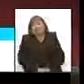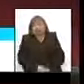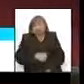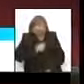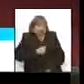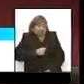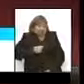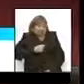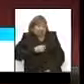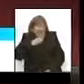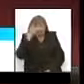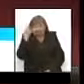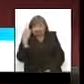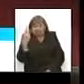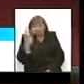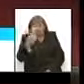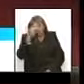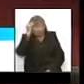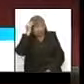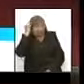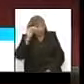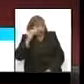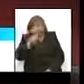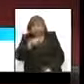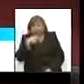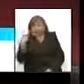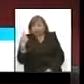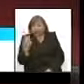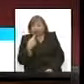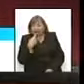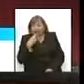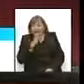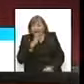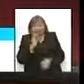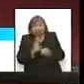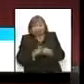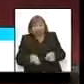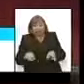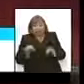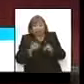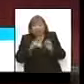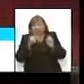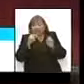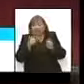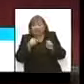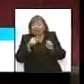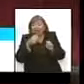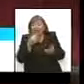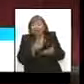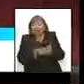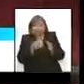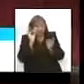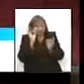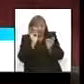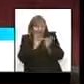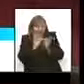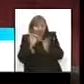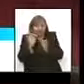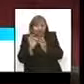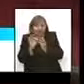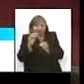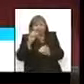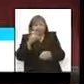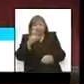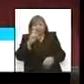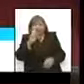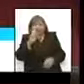Lamentablemente no he escuchado una sola opinión en todo este debate sobre este punto, como si no fuera el más importante. Aquí estamos yendo a perfeccionar el régimen neoliberal